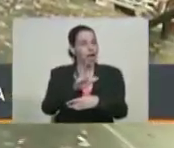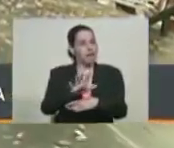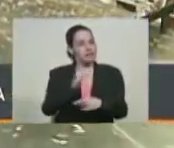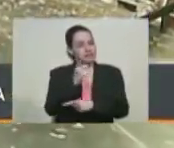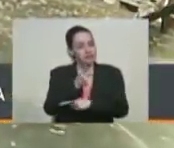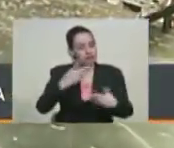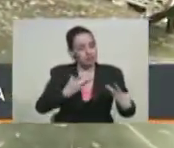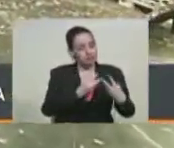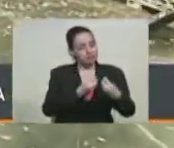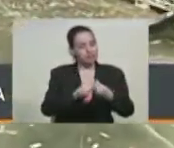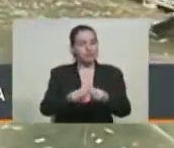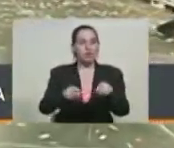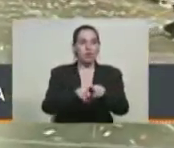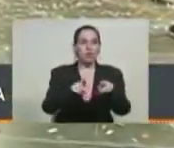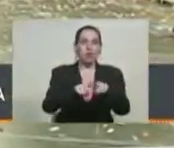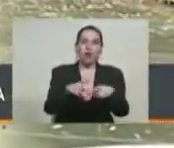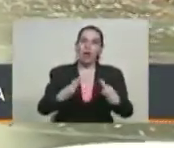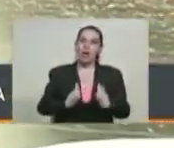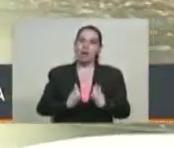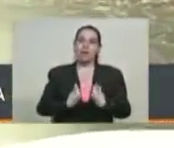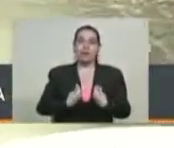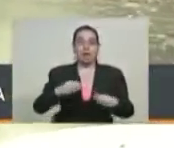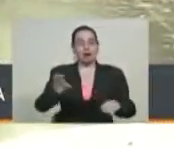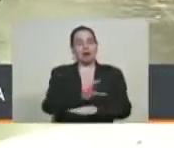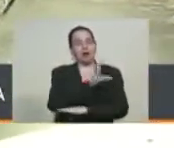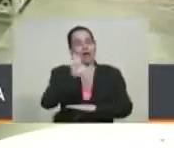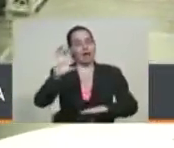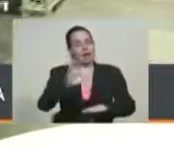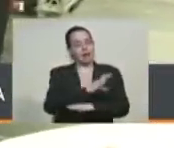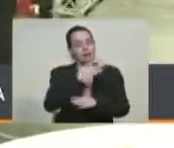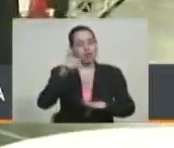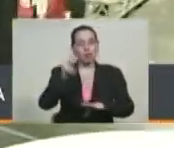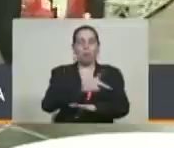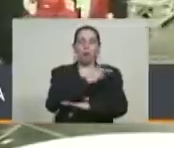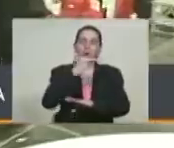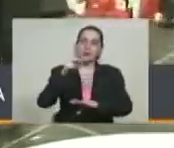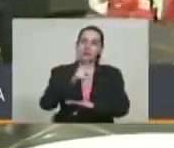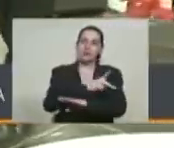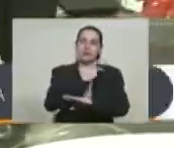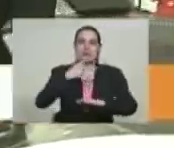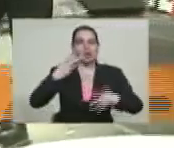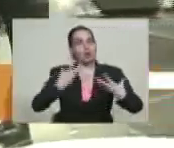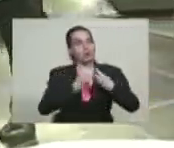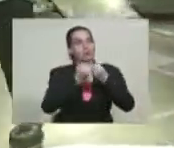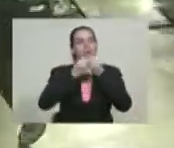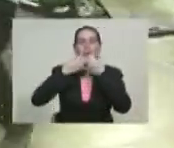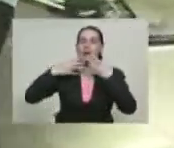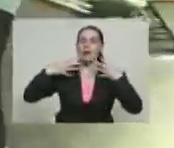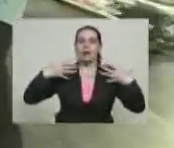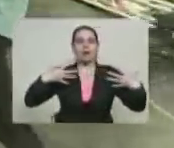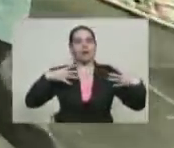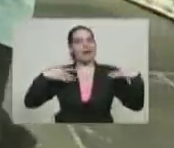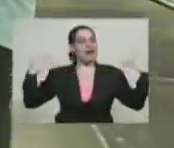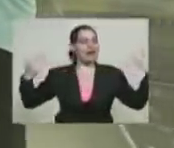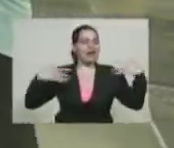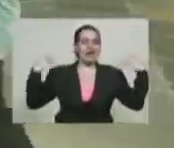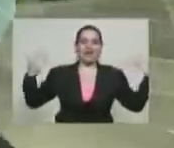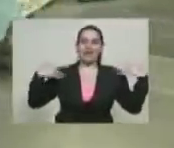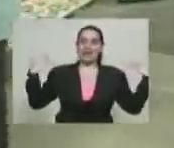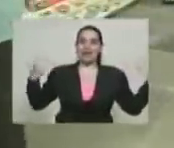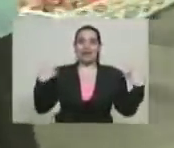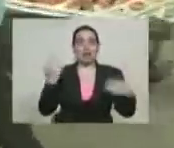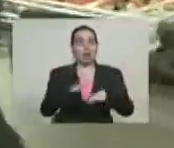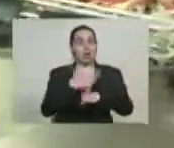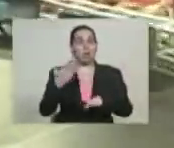nuestra vida, llena de cantos, llena de poesía, llena de belleza, llena de alegría, porque somos